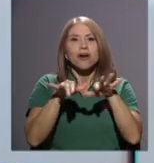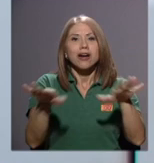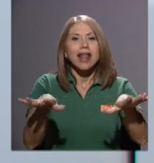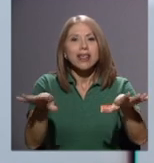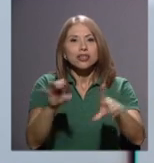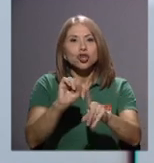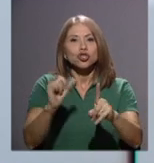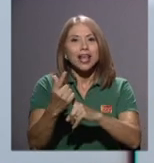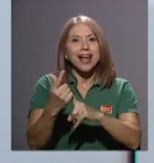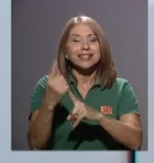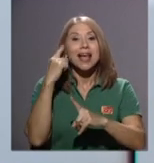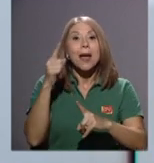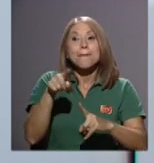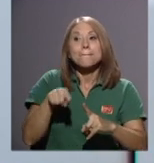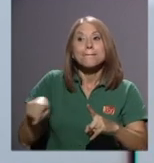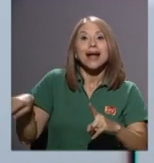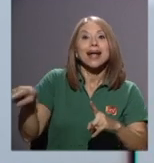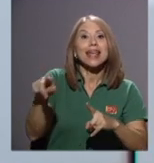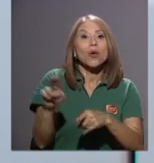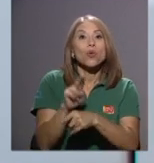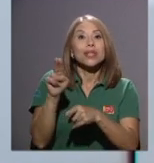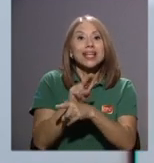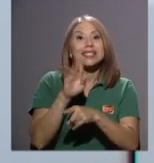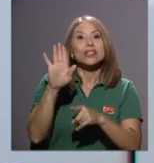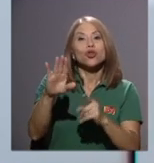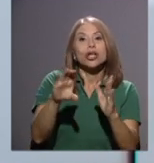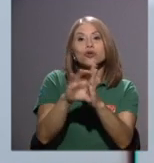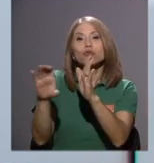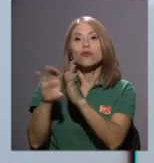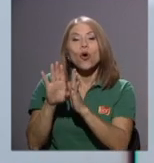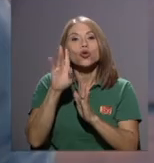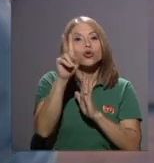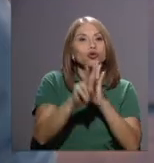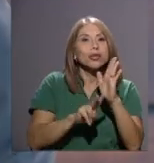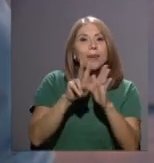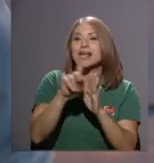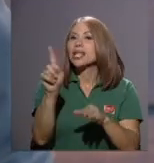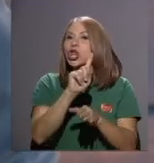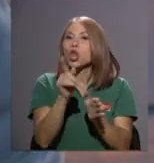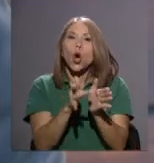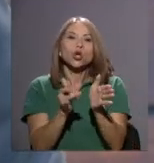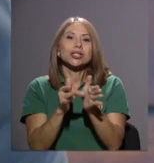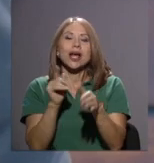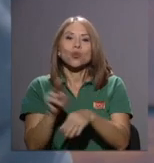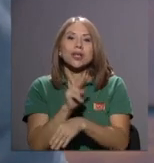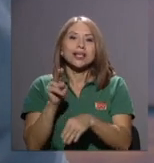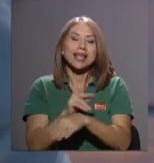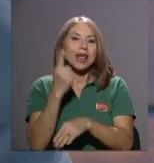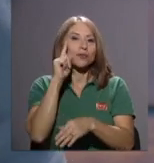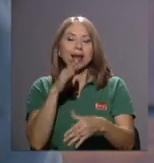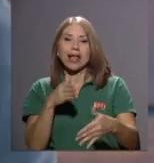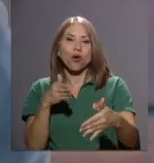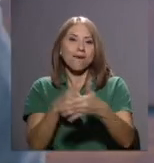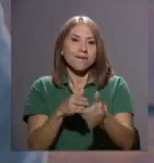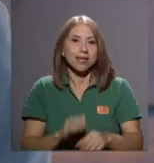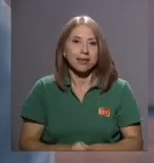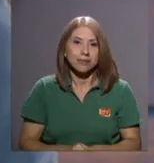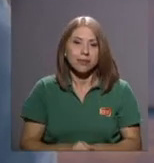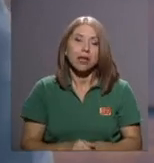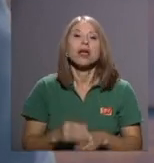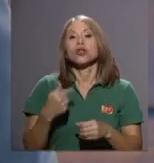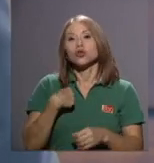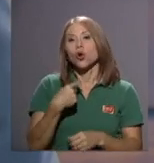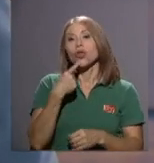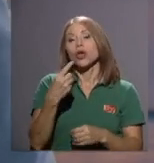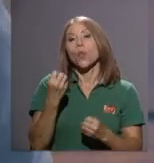que la utilización de sus imágenes en momentos determinados, vía interés público, ocasione una afectación directa? Y lo digo porque muchas veces, en este caso,